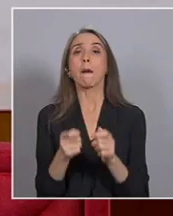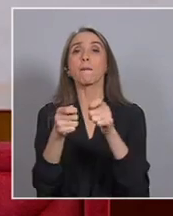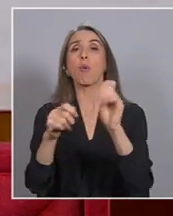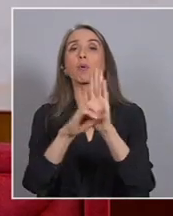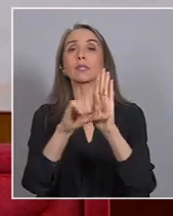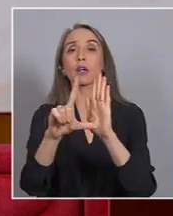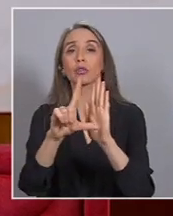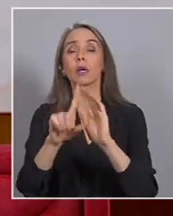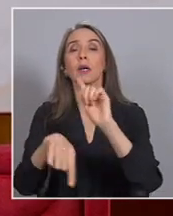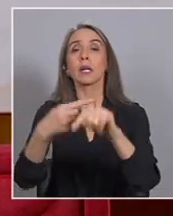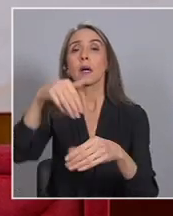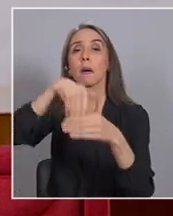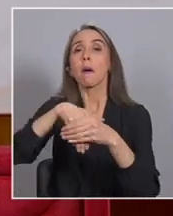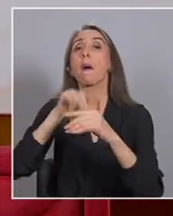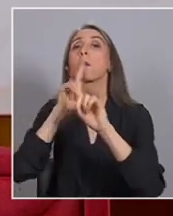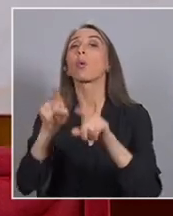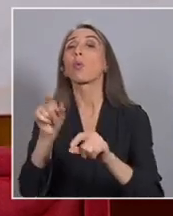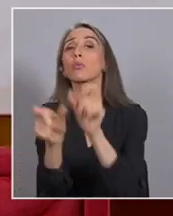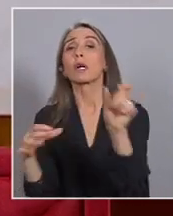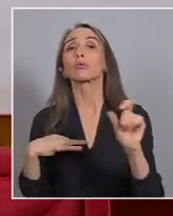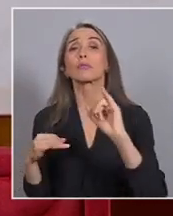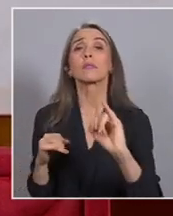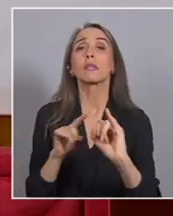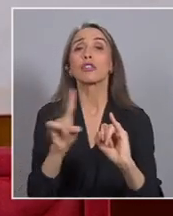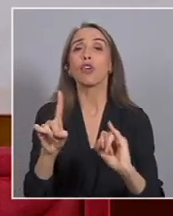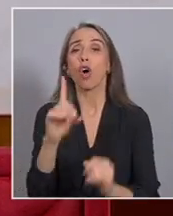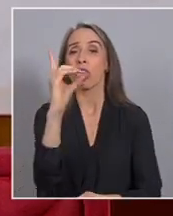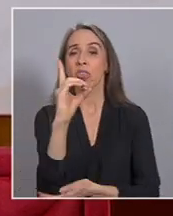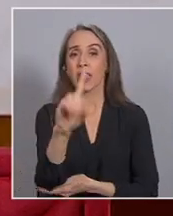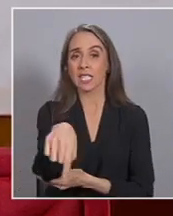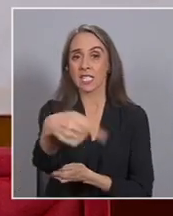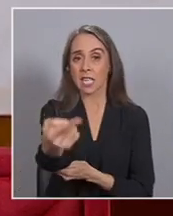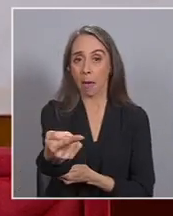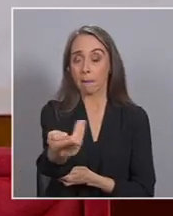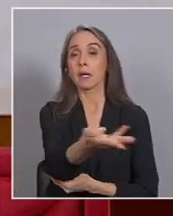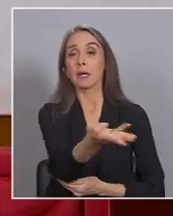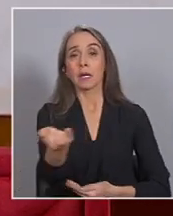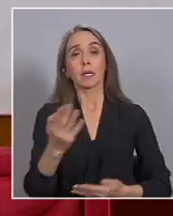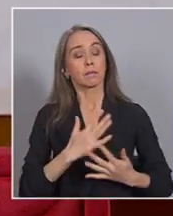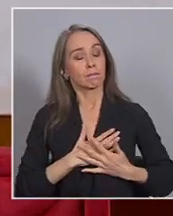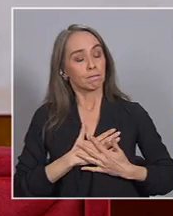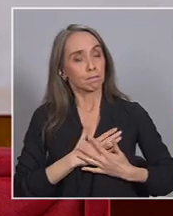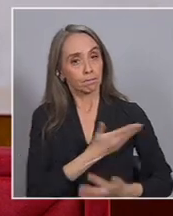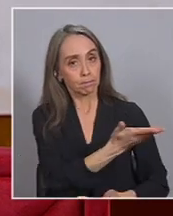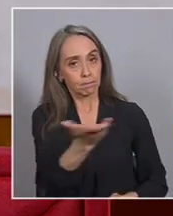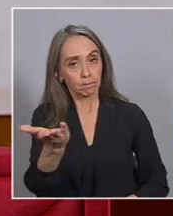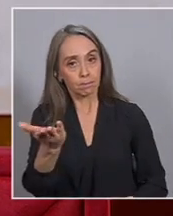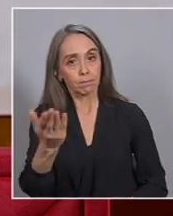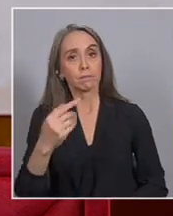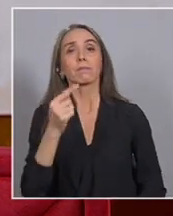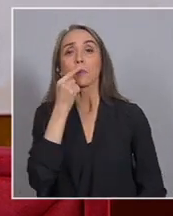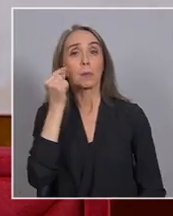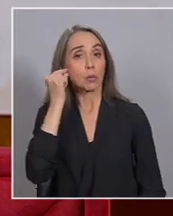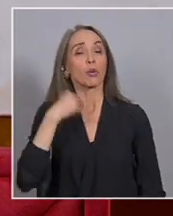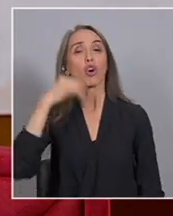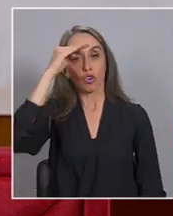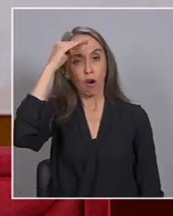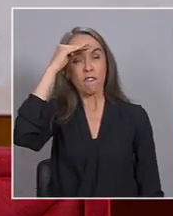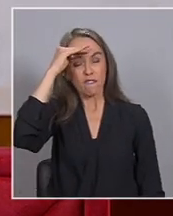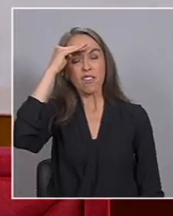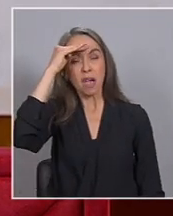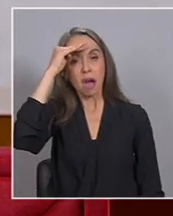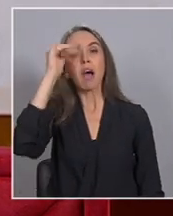ser plebiscitada en diciembre próximo. Pero, estimados y estimadas, tengo confianza que se buscará